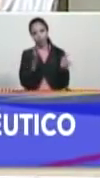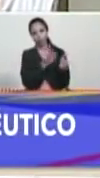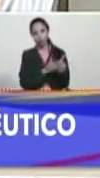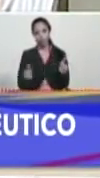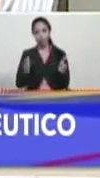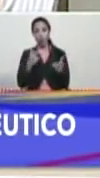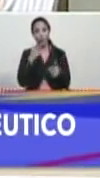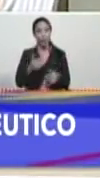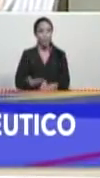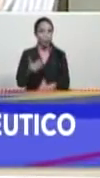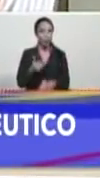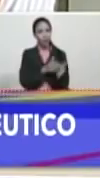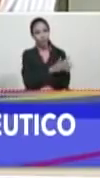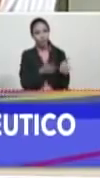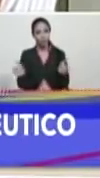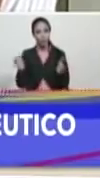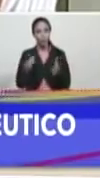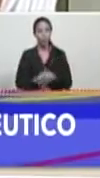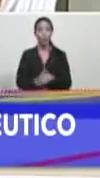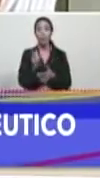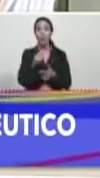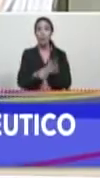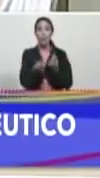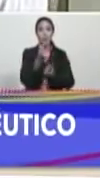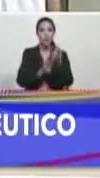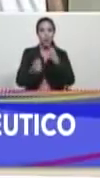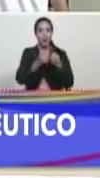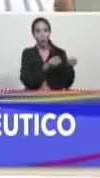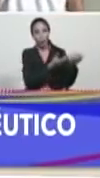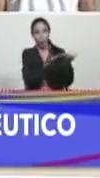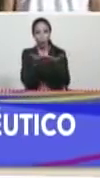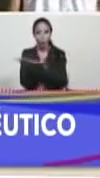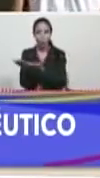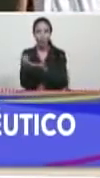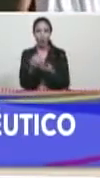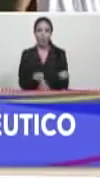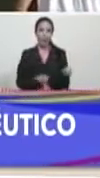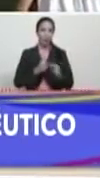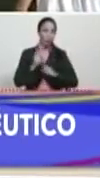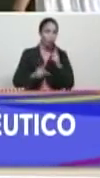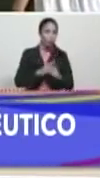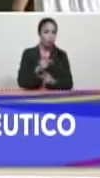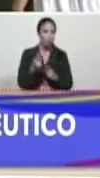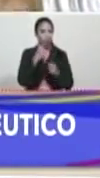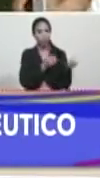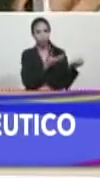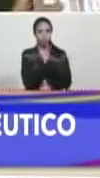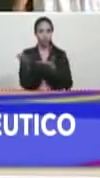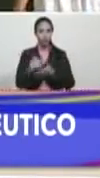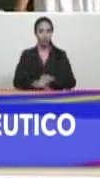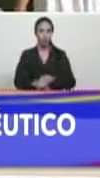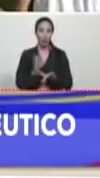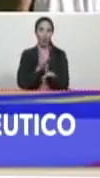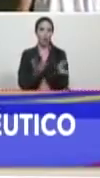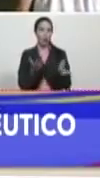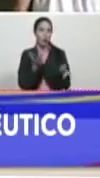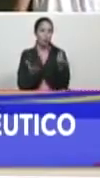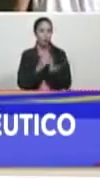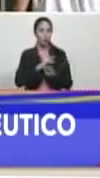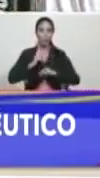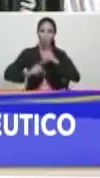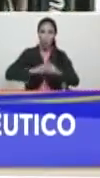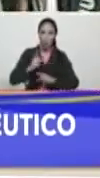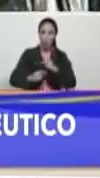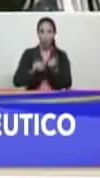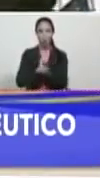de principios activos e insumos para la producción de medicamentos que podemos ir sustituyendo y produciendo en